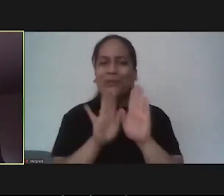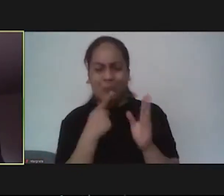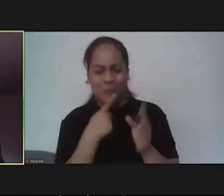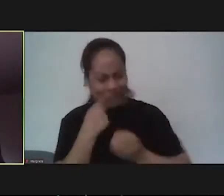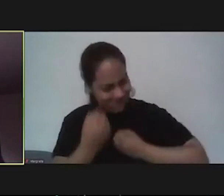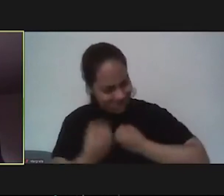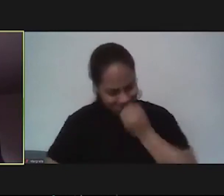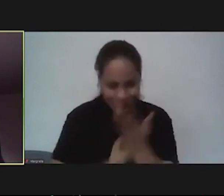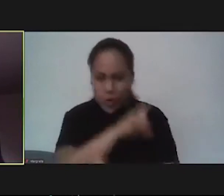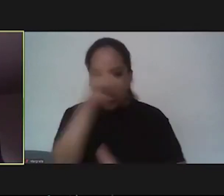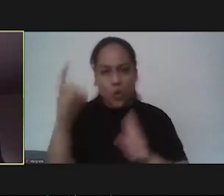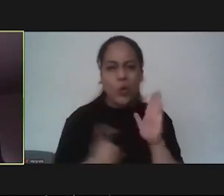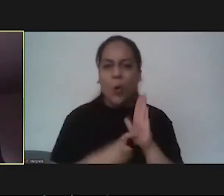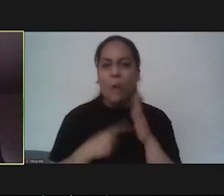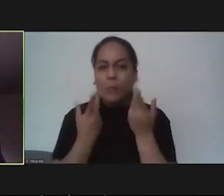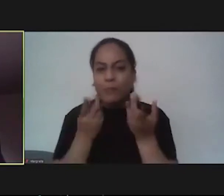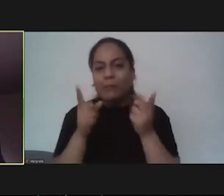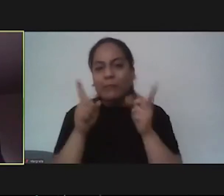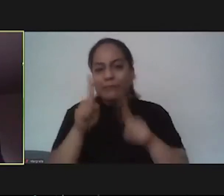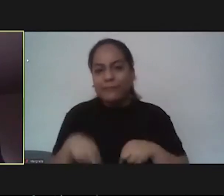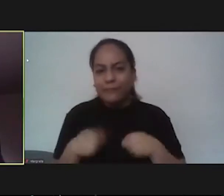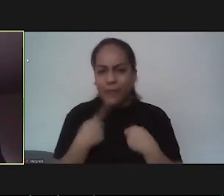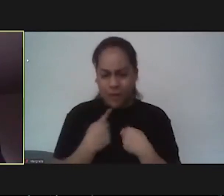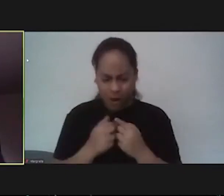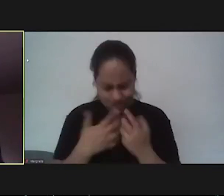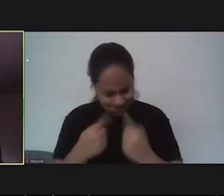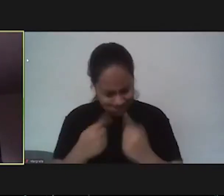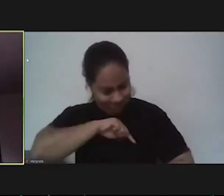y de interioridad.